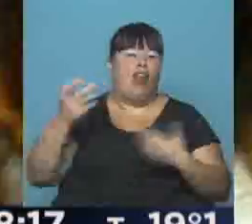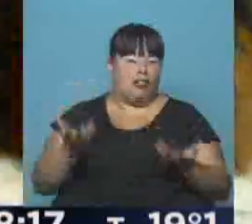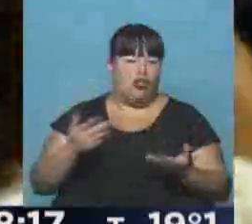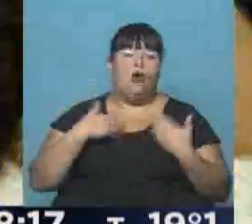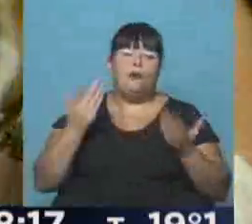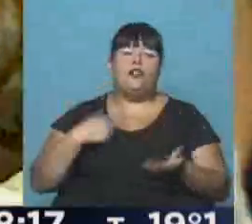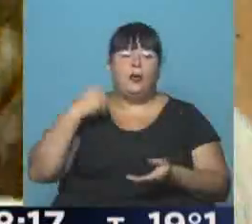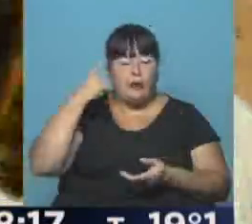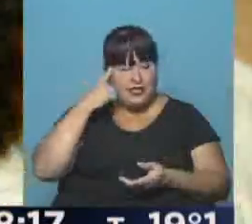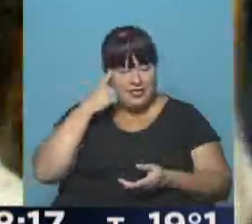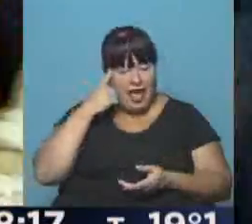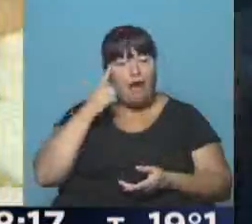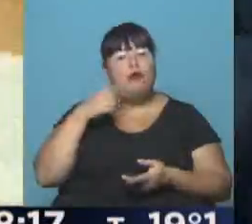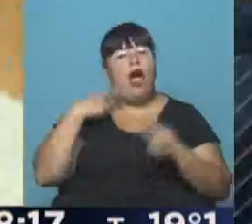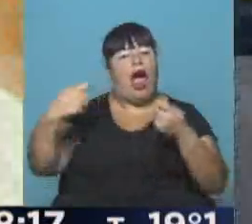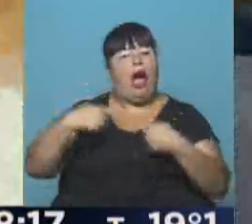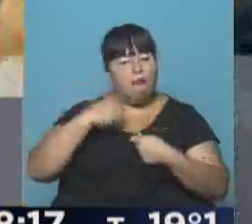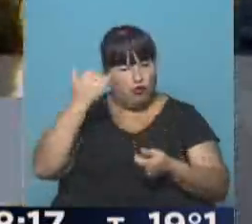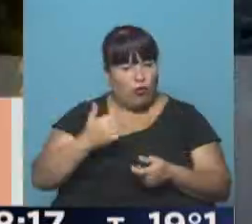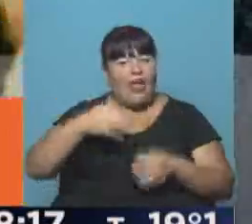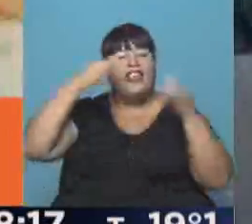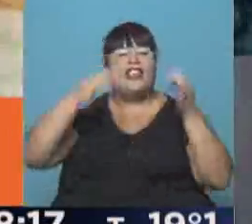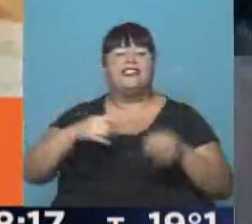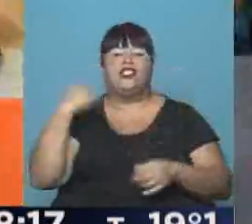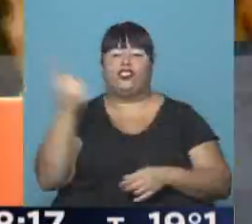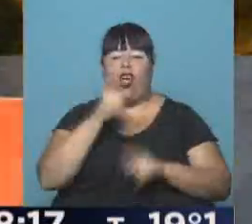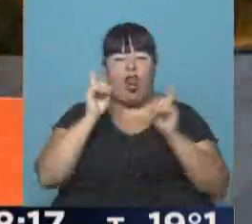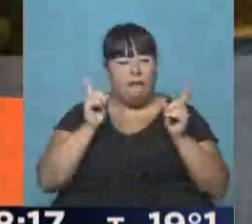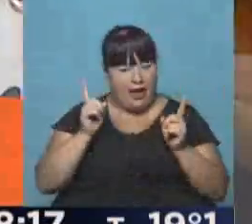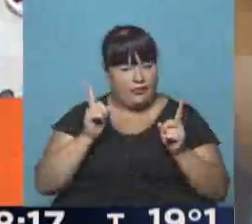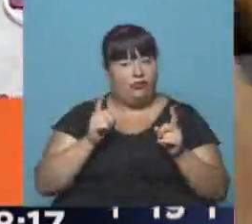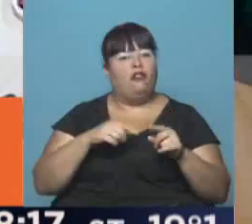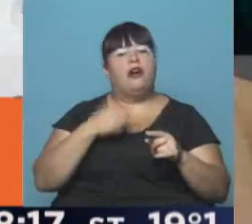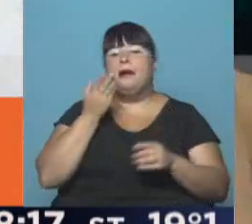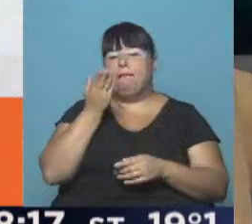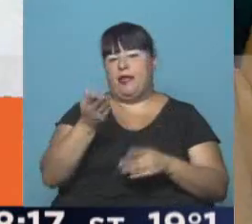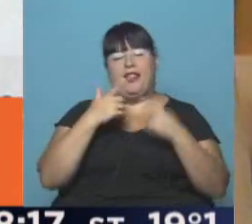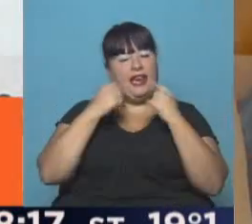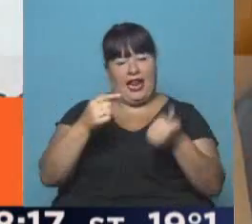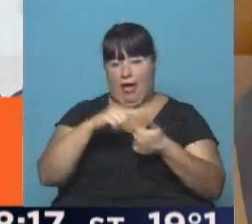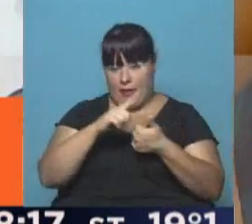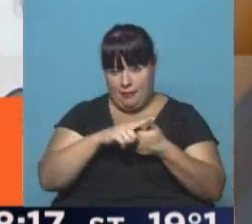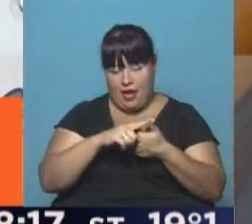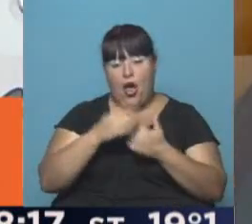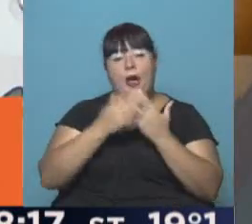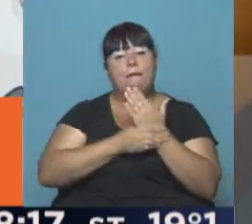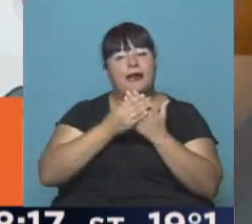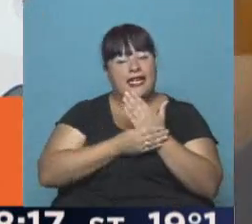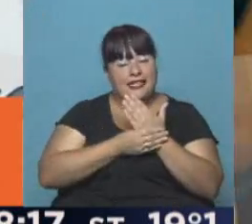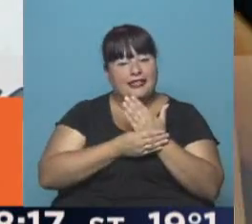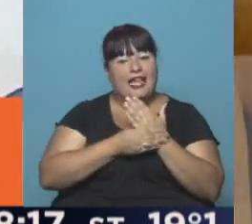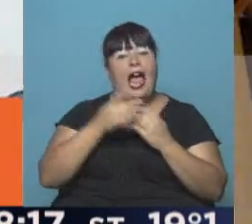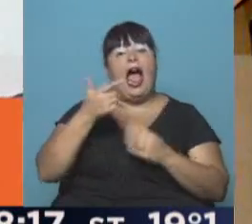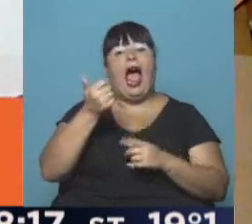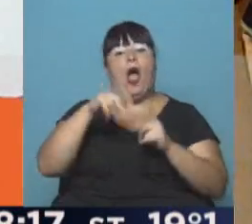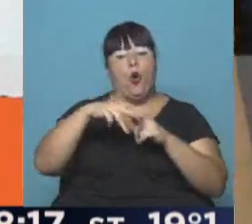eso entendemos que tenemos el apoyo y la decisión de toda la docencia de exigir, primero, que la ministra